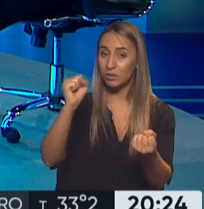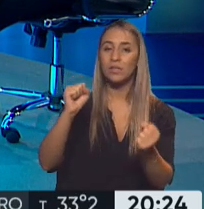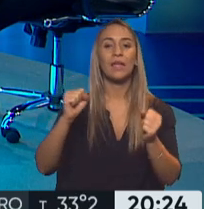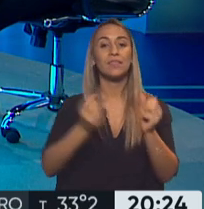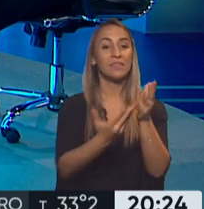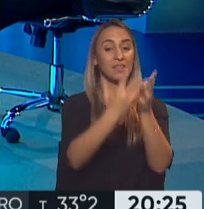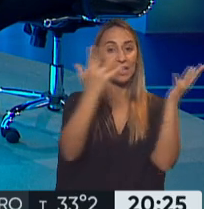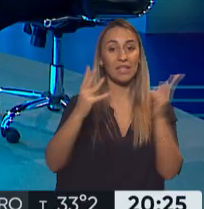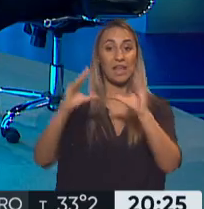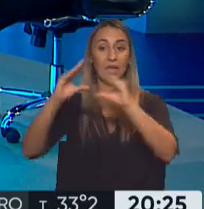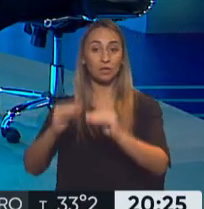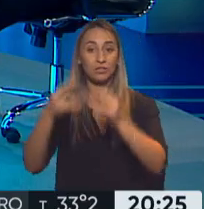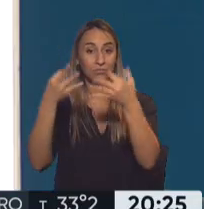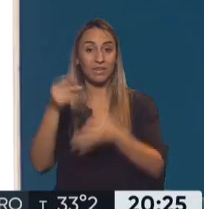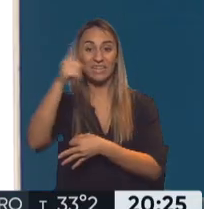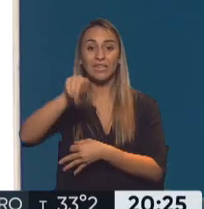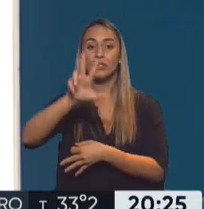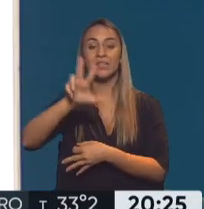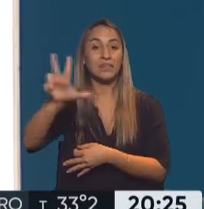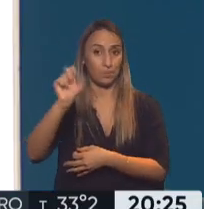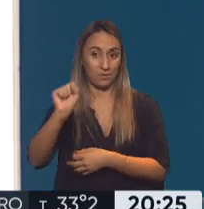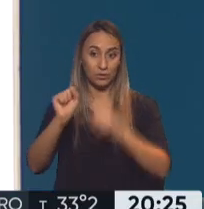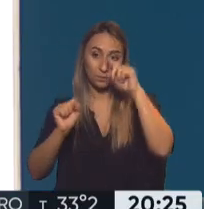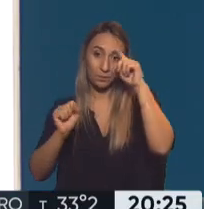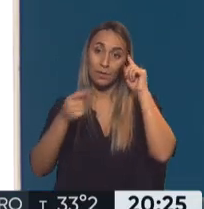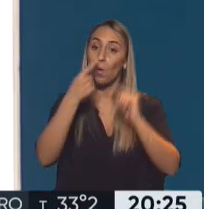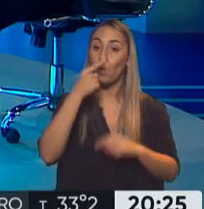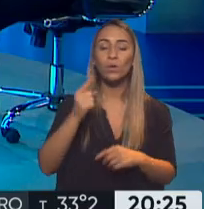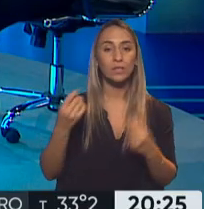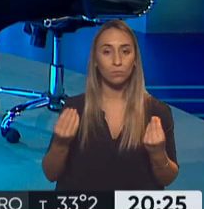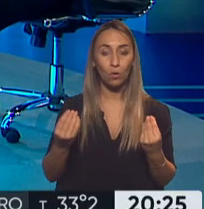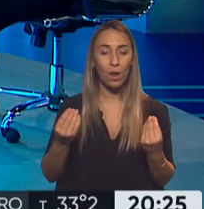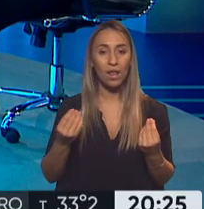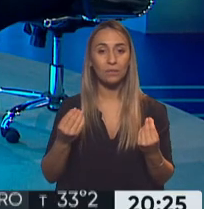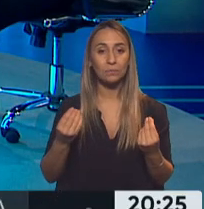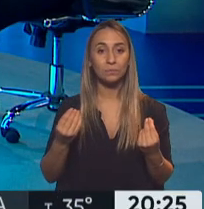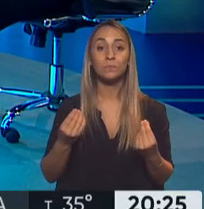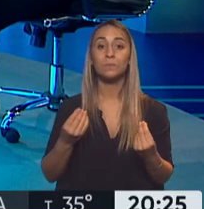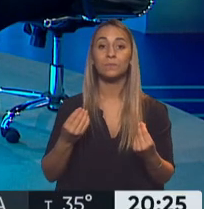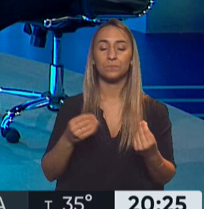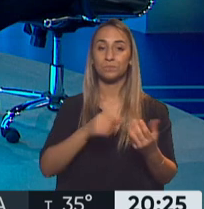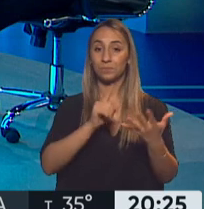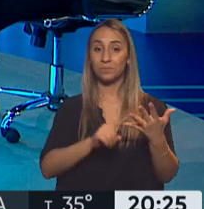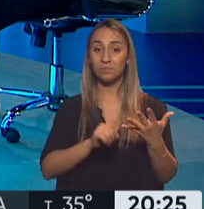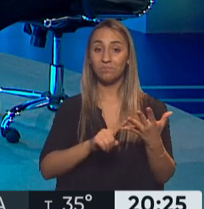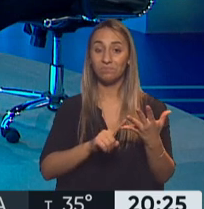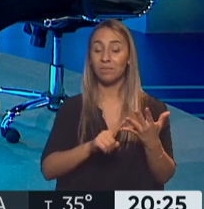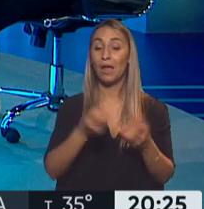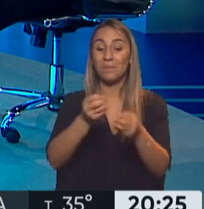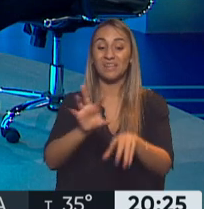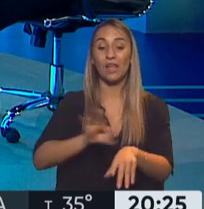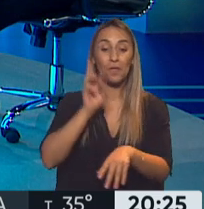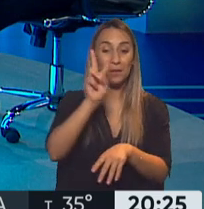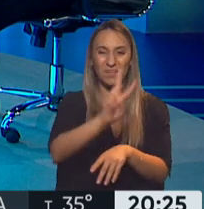a los 133 pesos y si quieres vamos al último al último incremento entonces de diciembre antes de comenzar el 2022